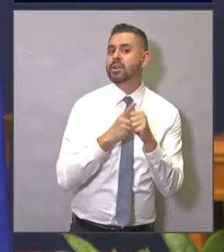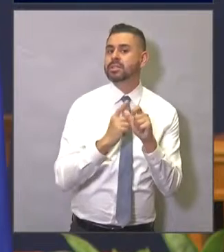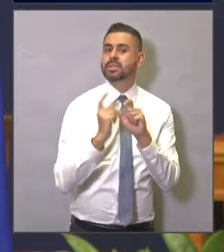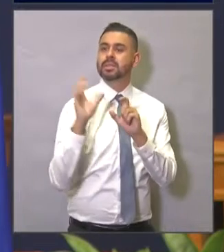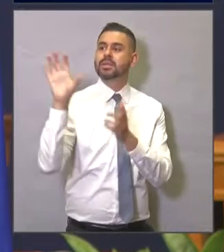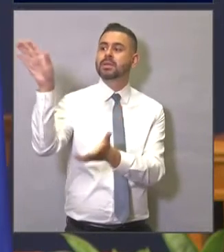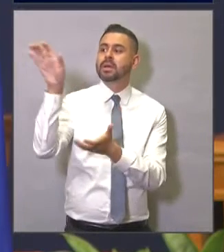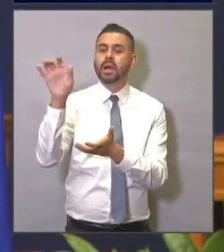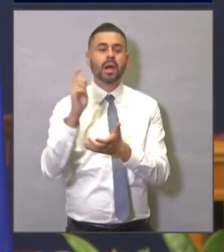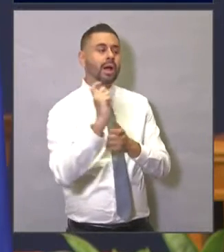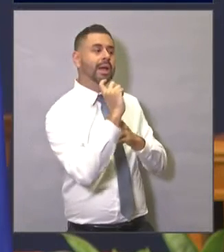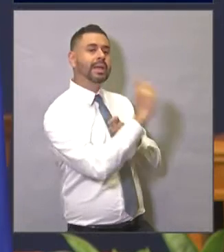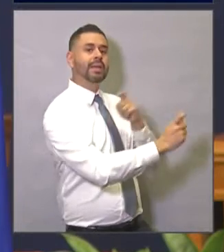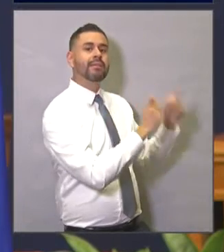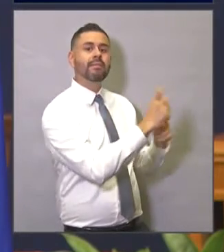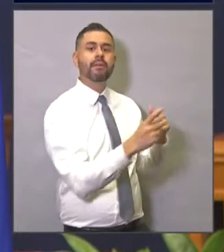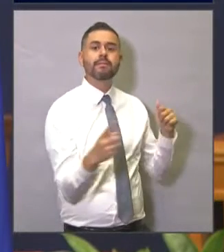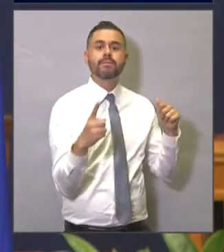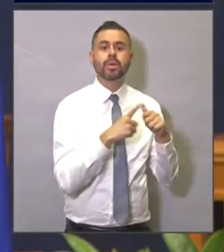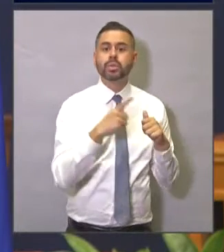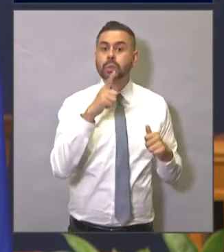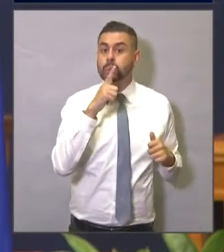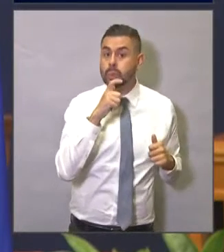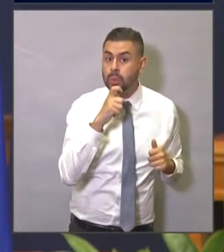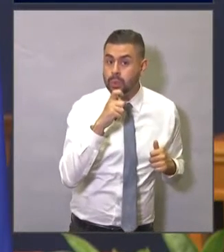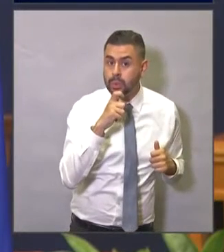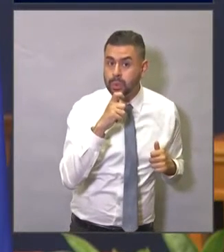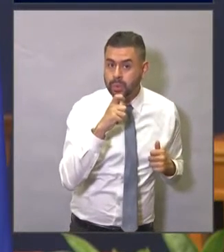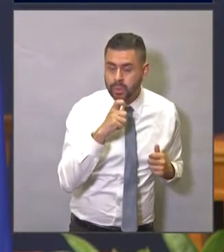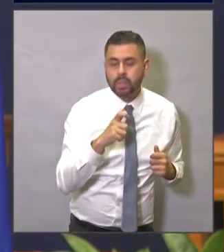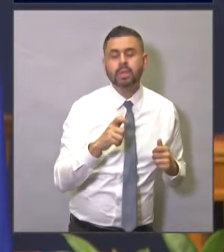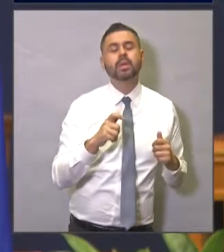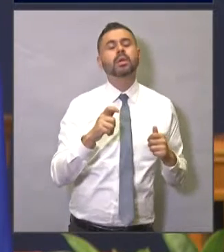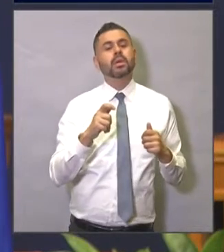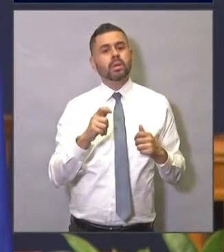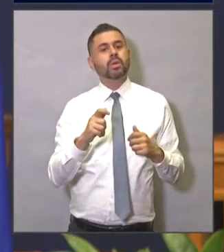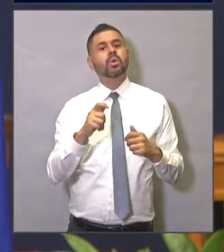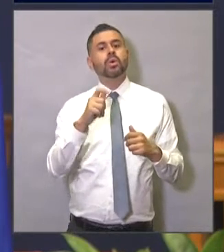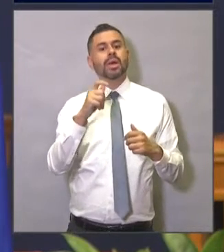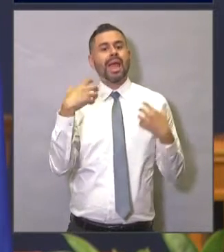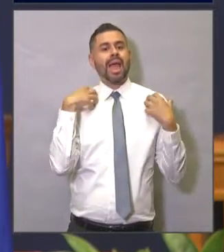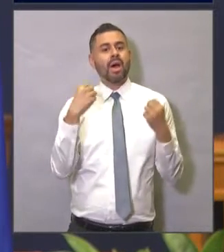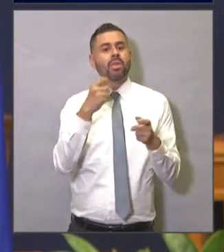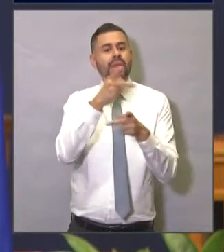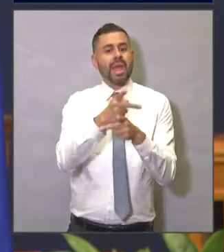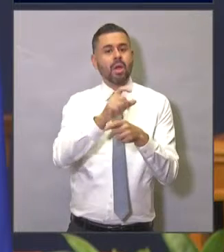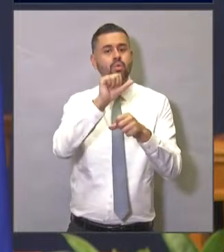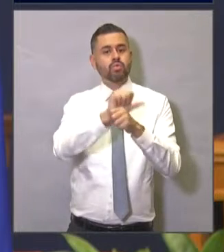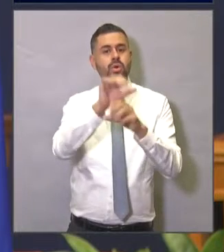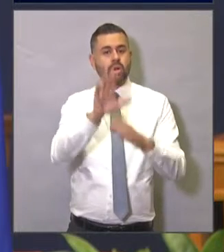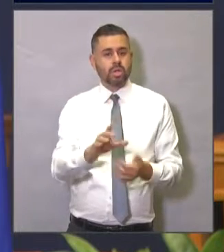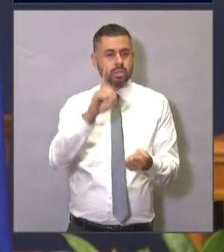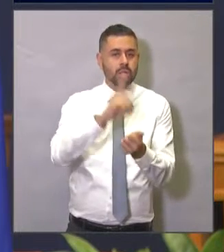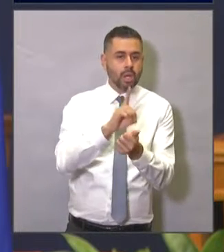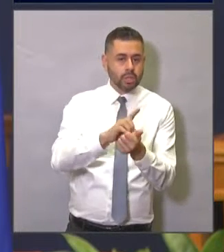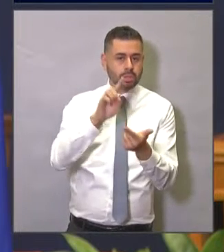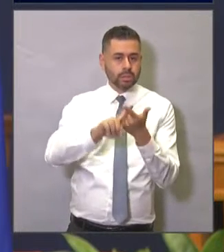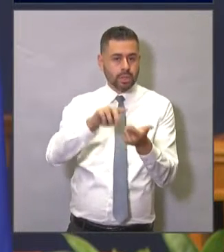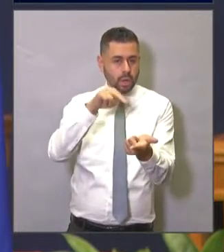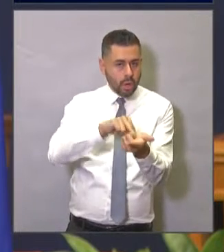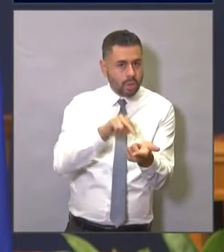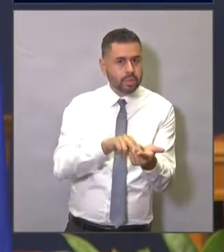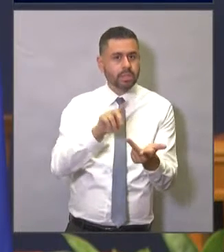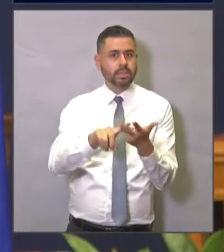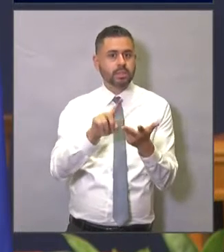dar prioridad para recibir esas vacunas van a ser las personas que son trabajadores de salud, así que especialmente por